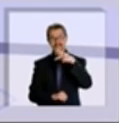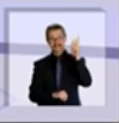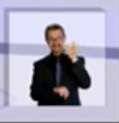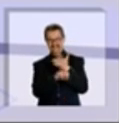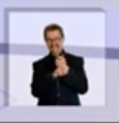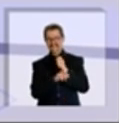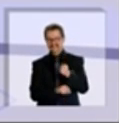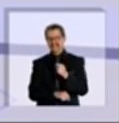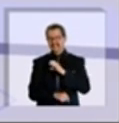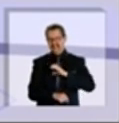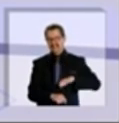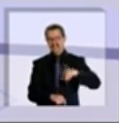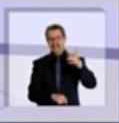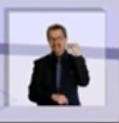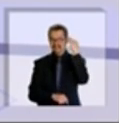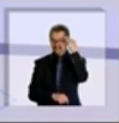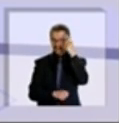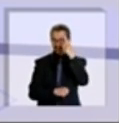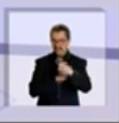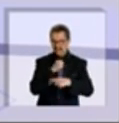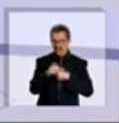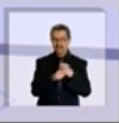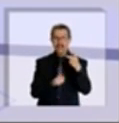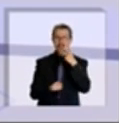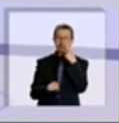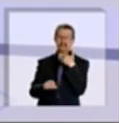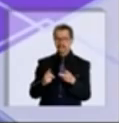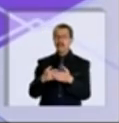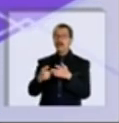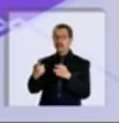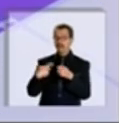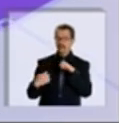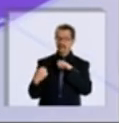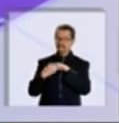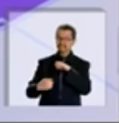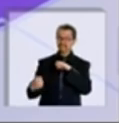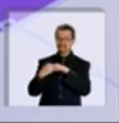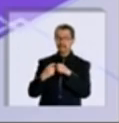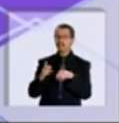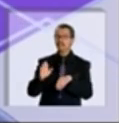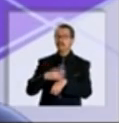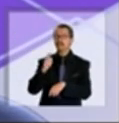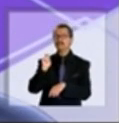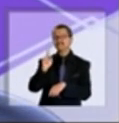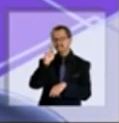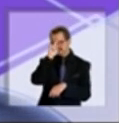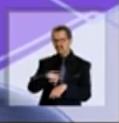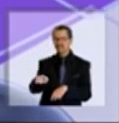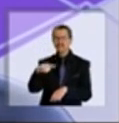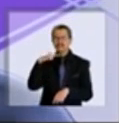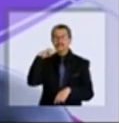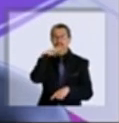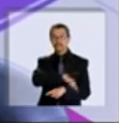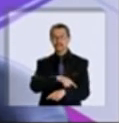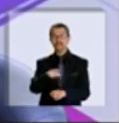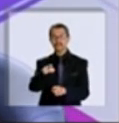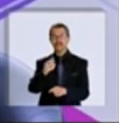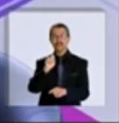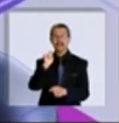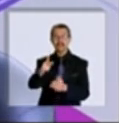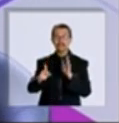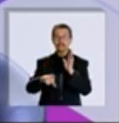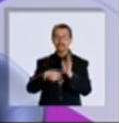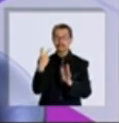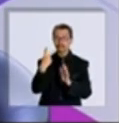actitud... de carácter, hablarle de frente a Trump, eso no dice nada, ¿no? Nada, pero ¿cómo vas a...? Yo voy a negociar